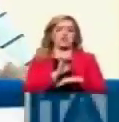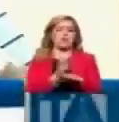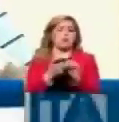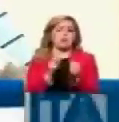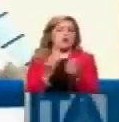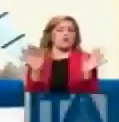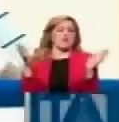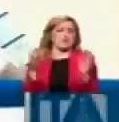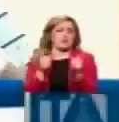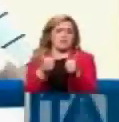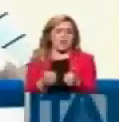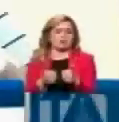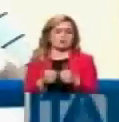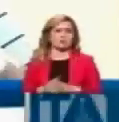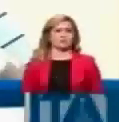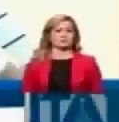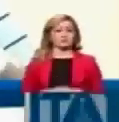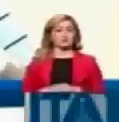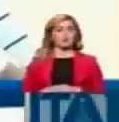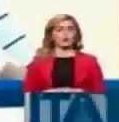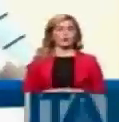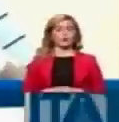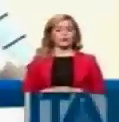problema porque ha sido